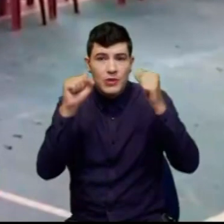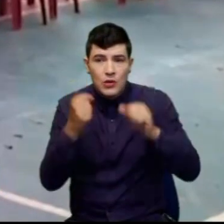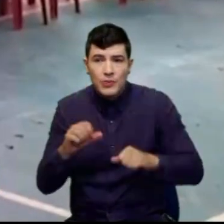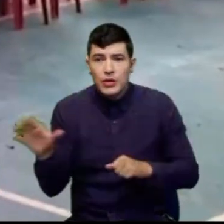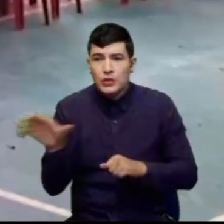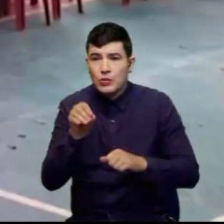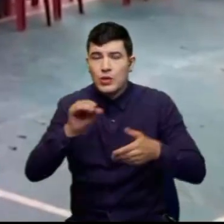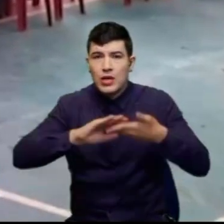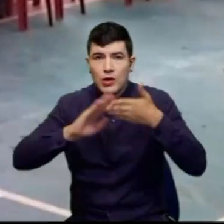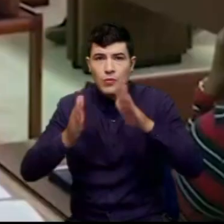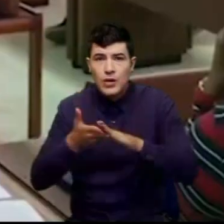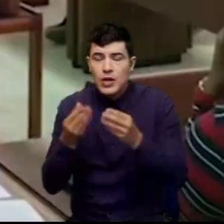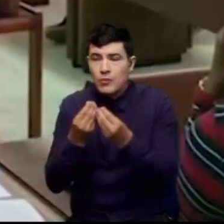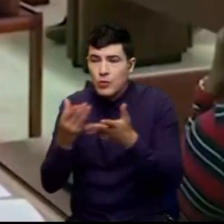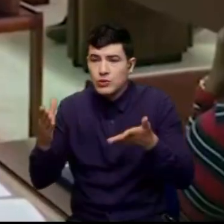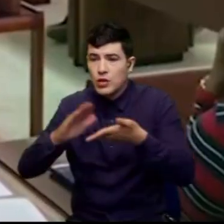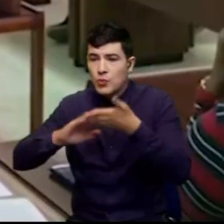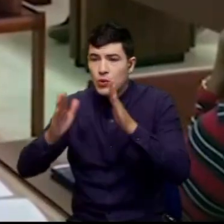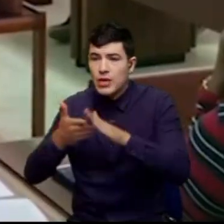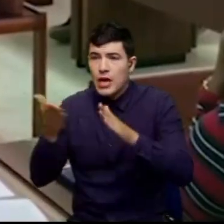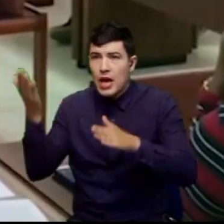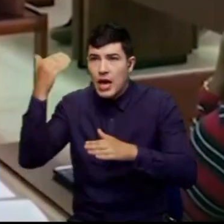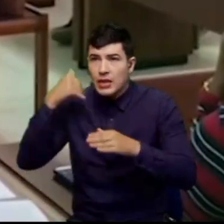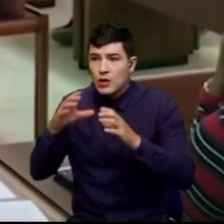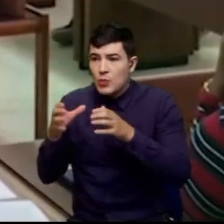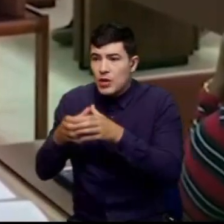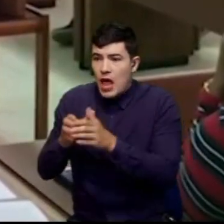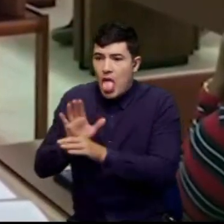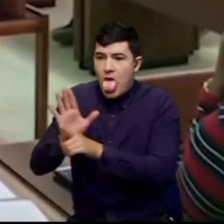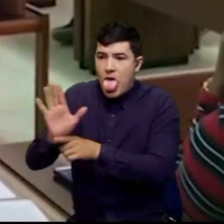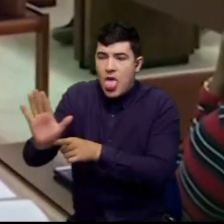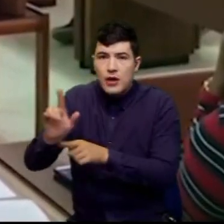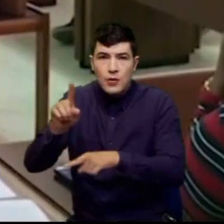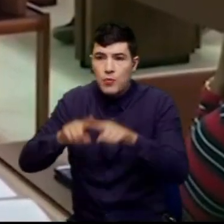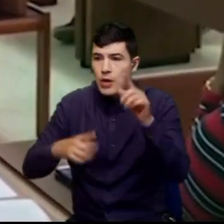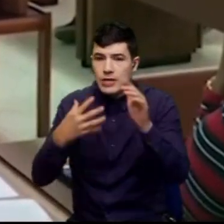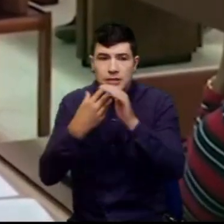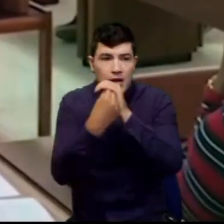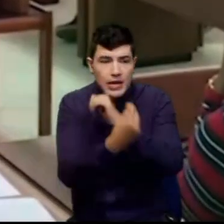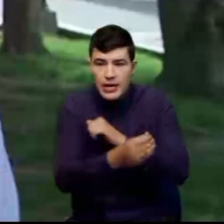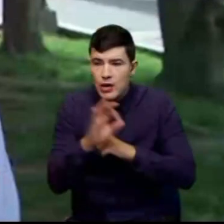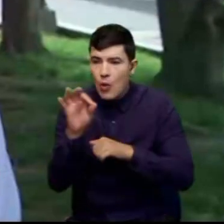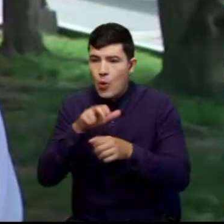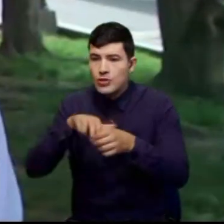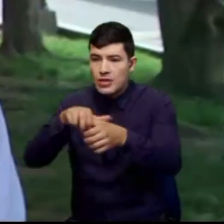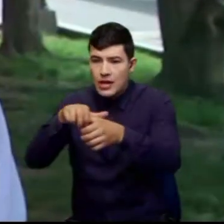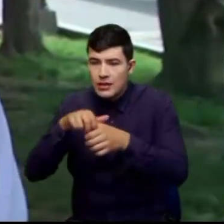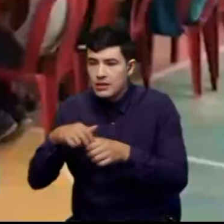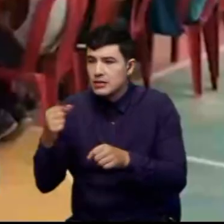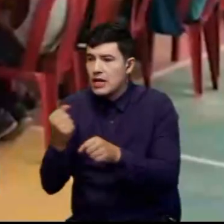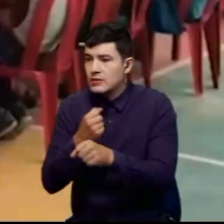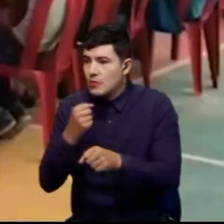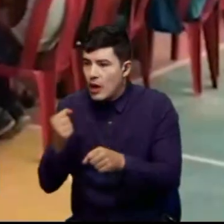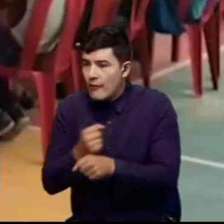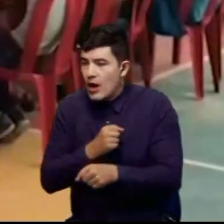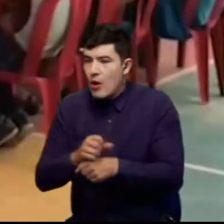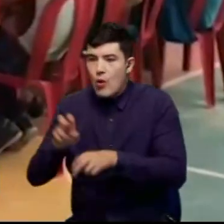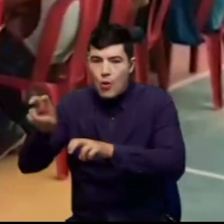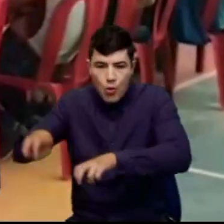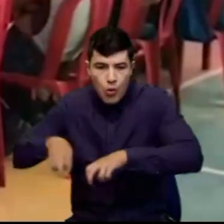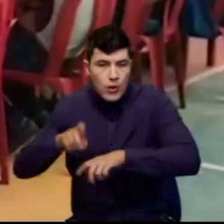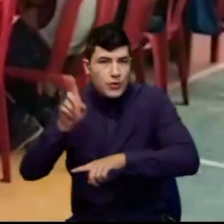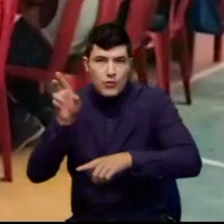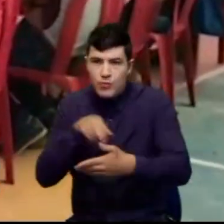Hay comunidades completamente confinadas en donde se les imposibilita desarrollar sus labores diarias. El